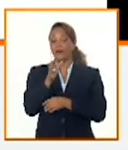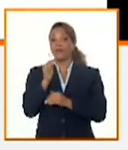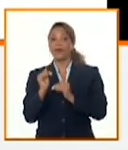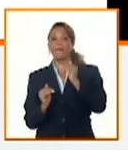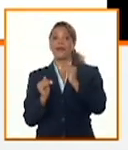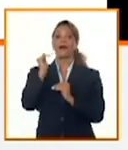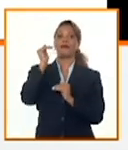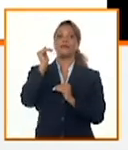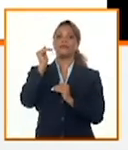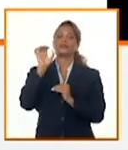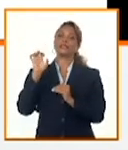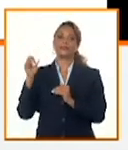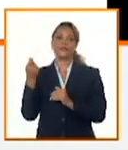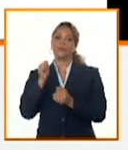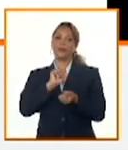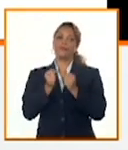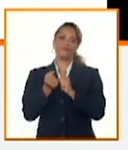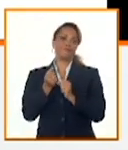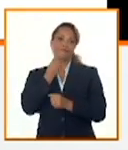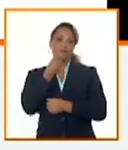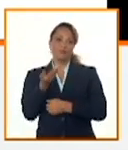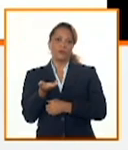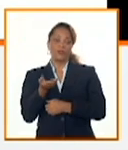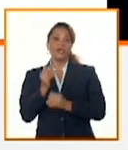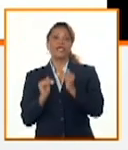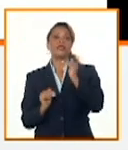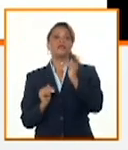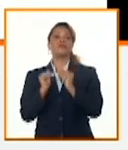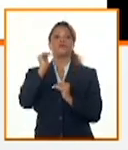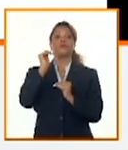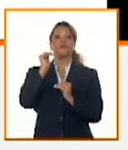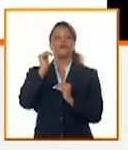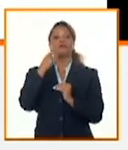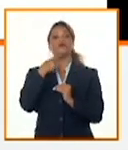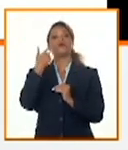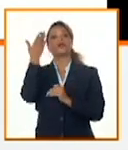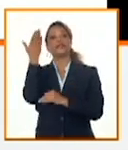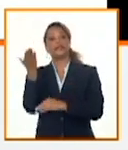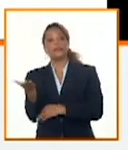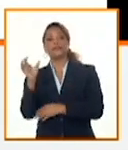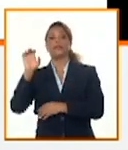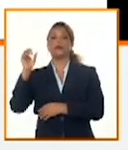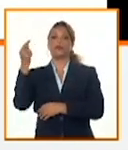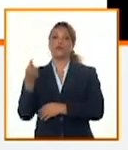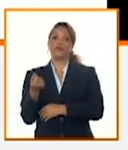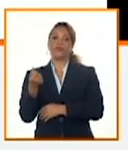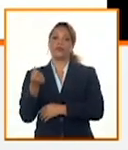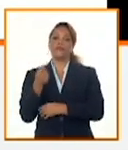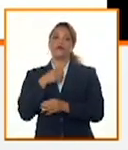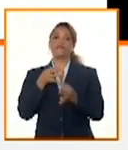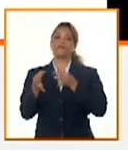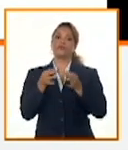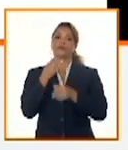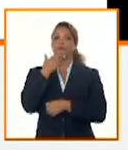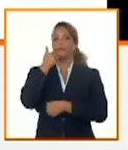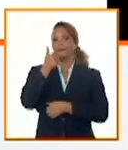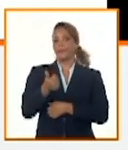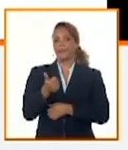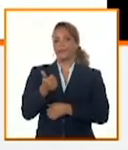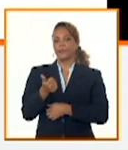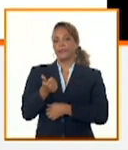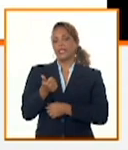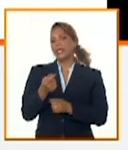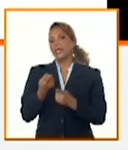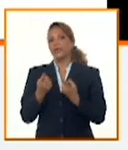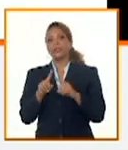lo que la economía puede admitir no es muy superior que lo que demanda la economía para el normal funcionamiento es